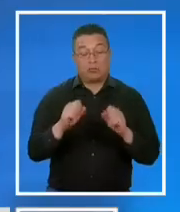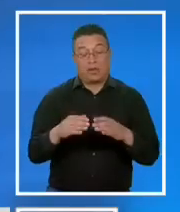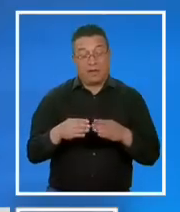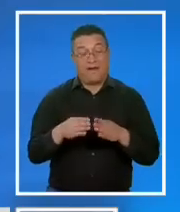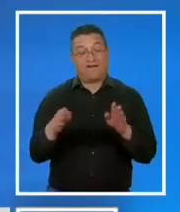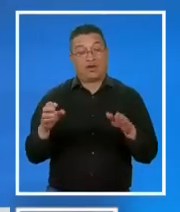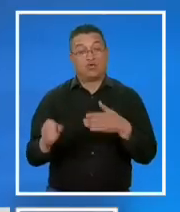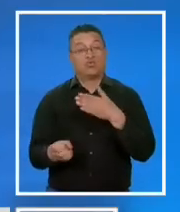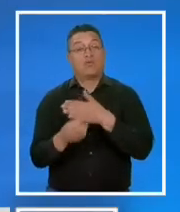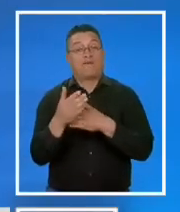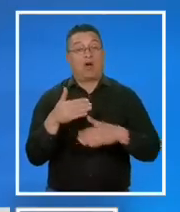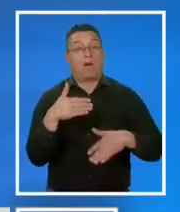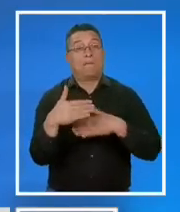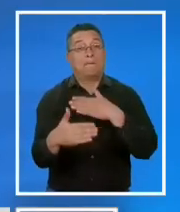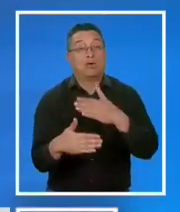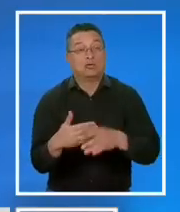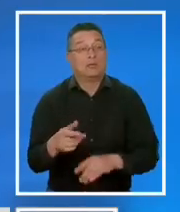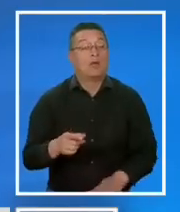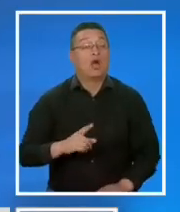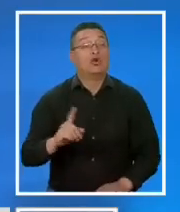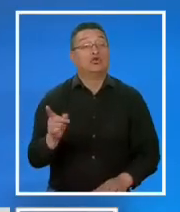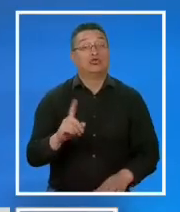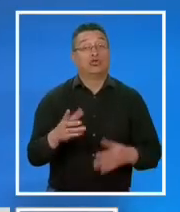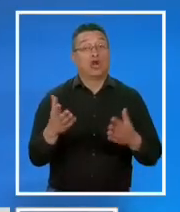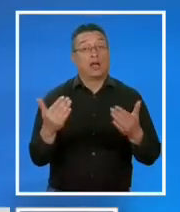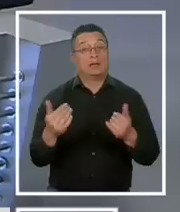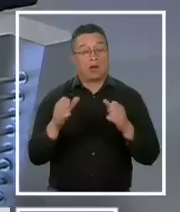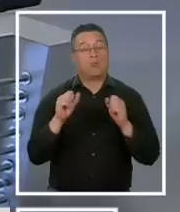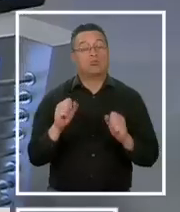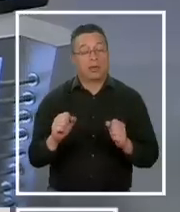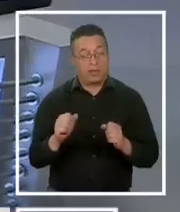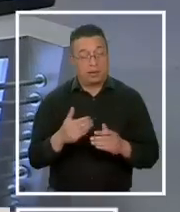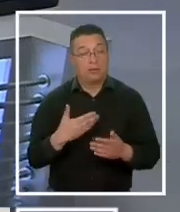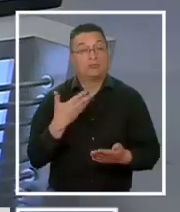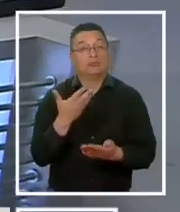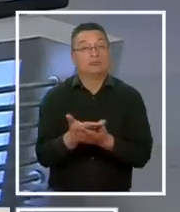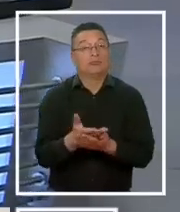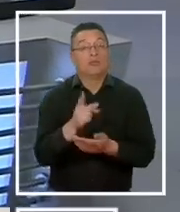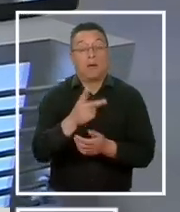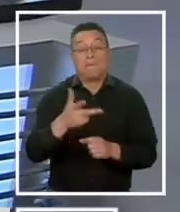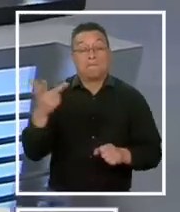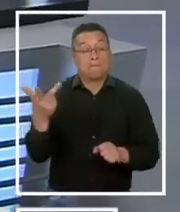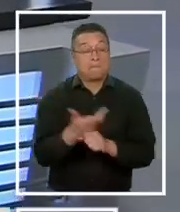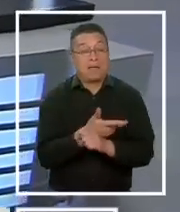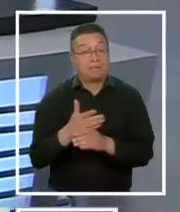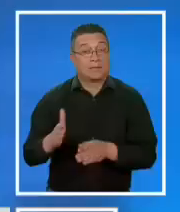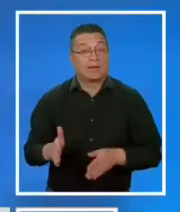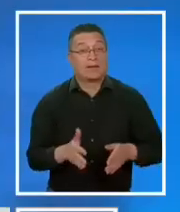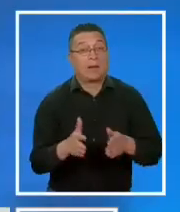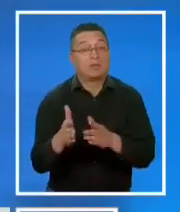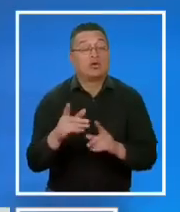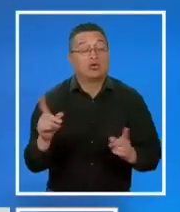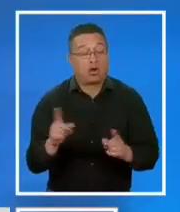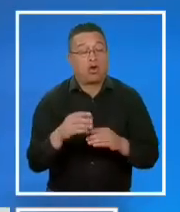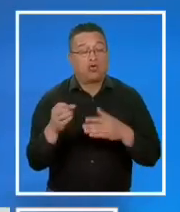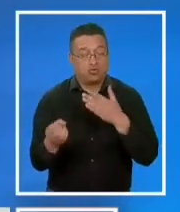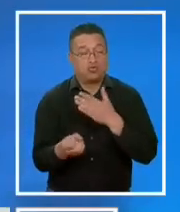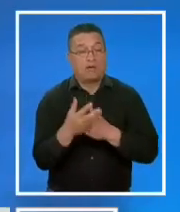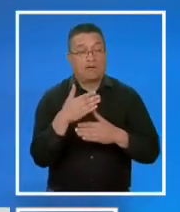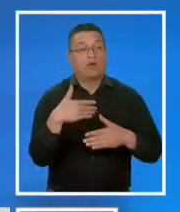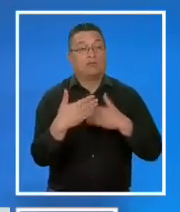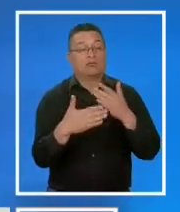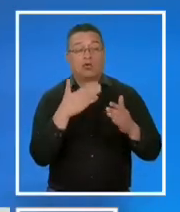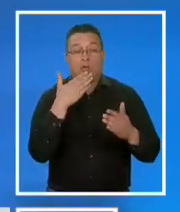nuevo proceso lo puede hacer yo creo que que no es una mala opción de que habla un nuevo proceso de